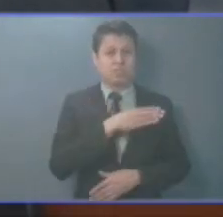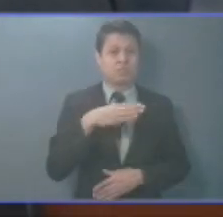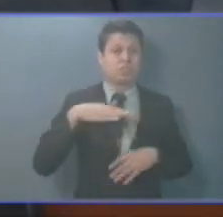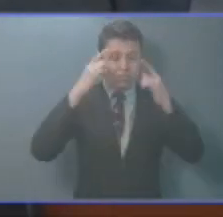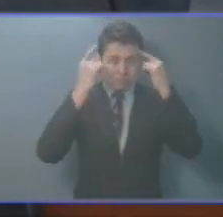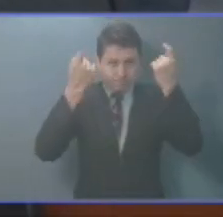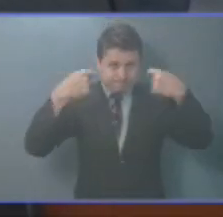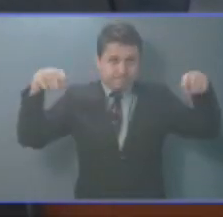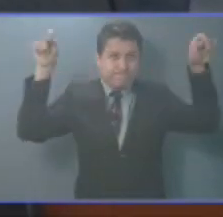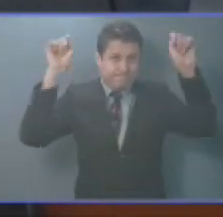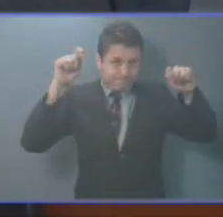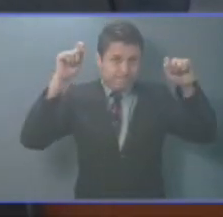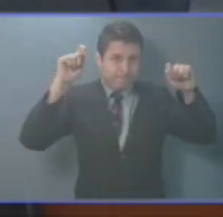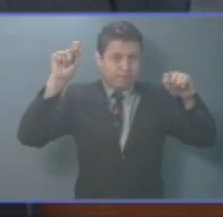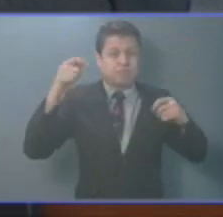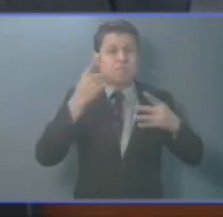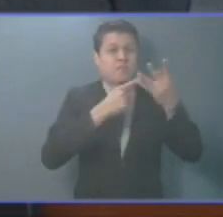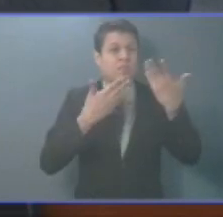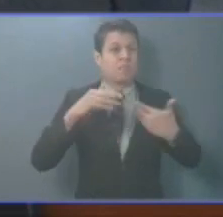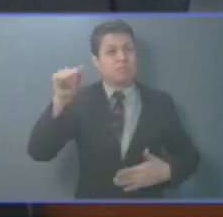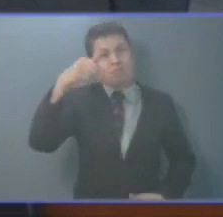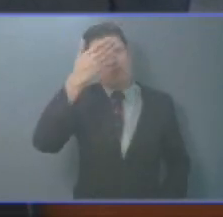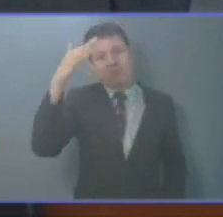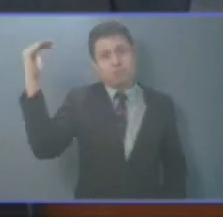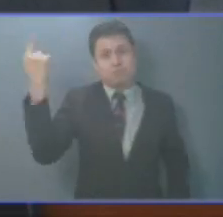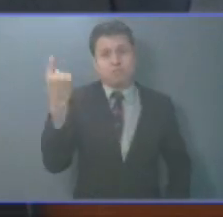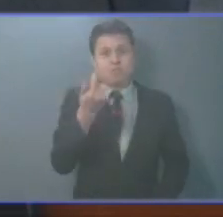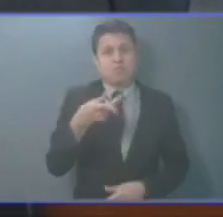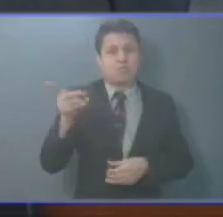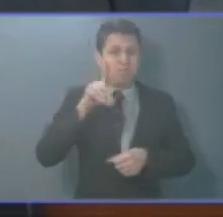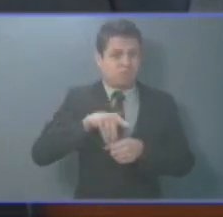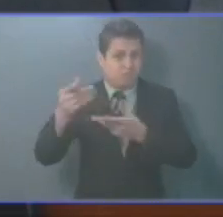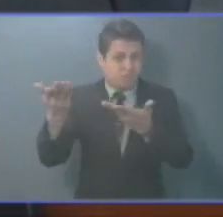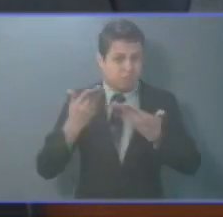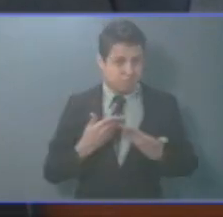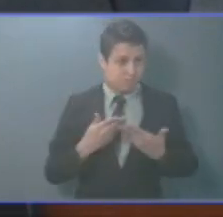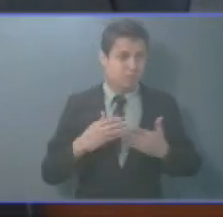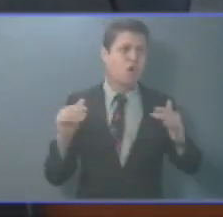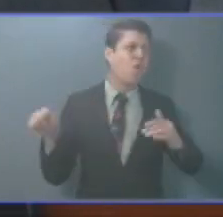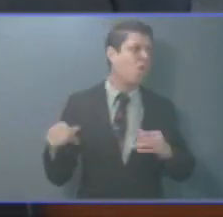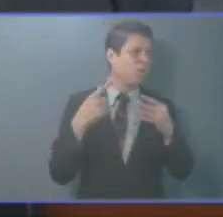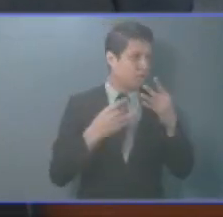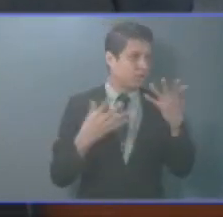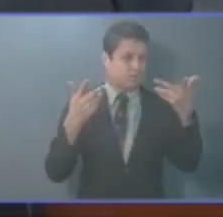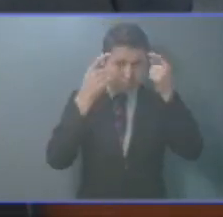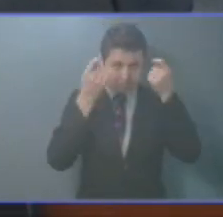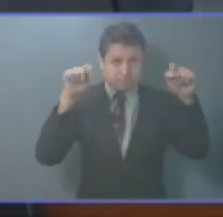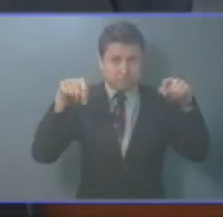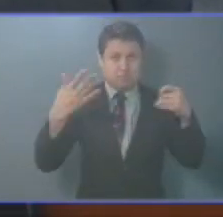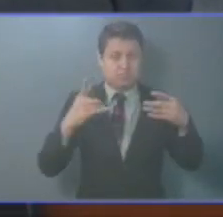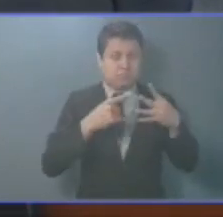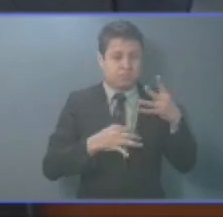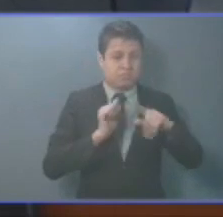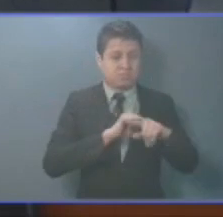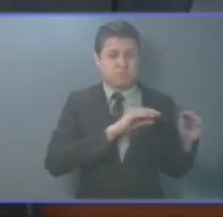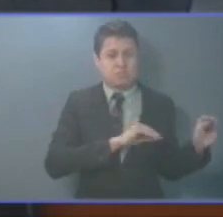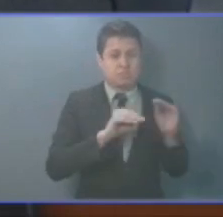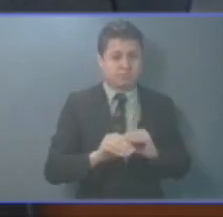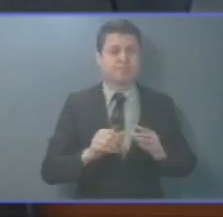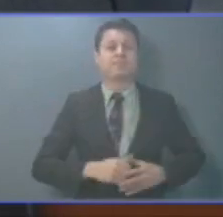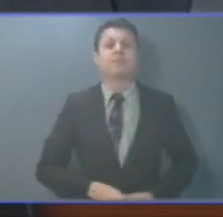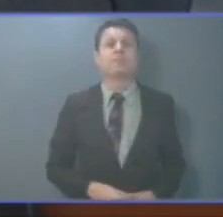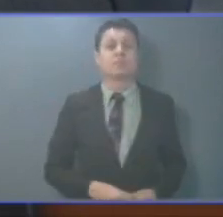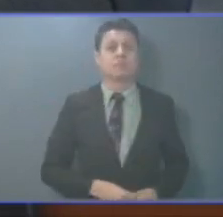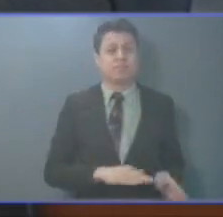los Derechos de las Personas con Discapacidad y otros instrumentos internacionales vigentes en El Salvador.